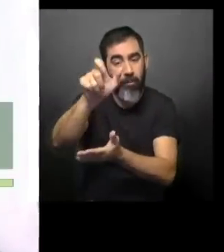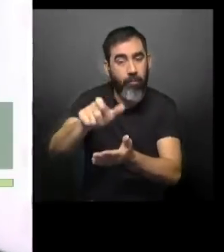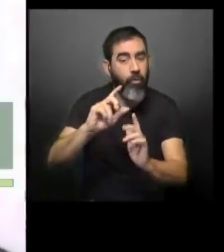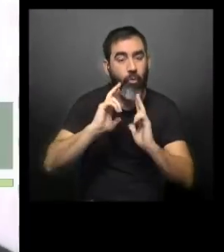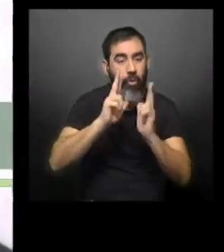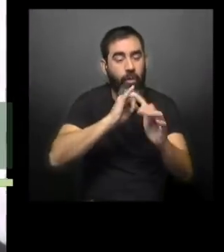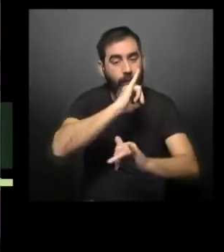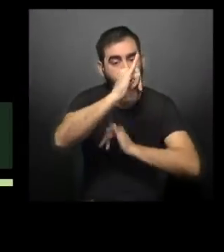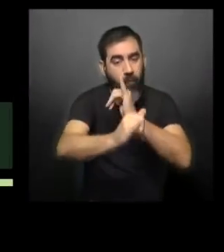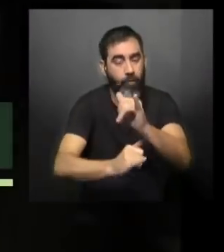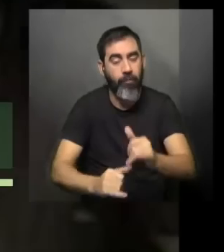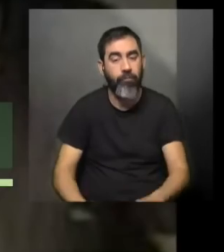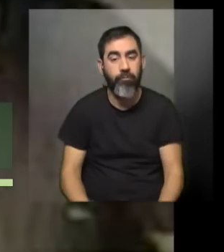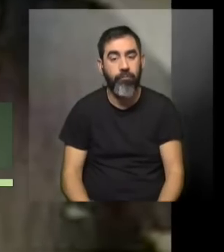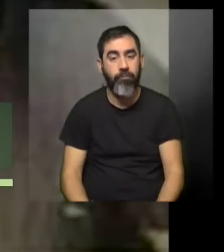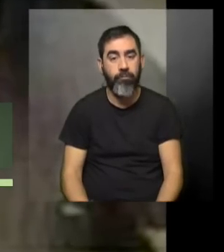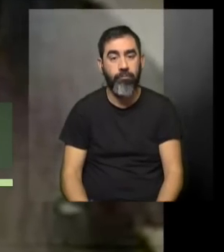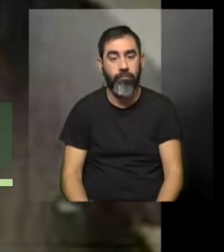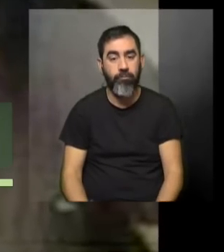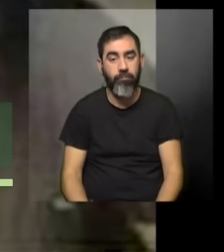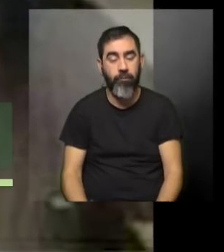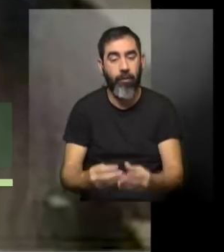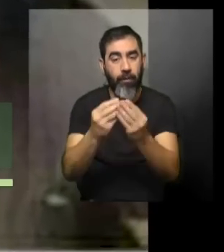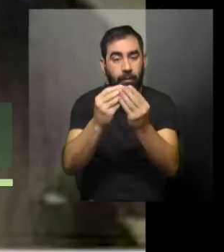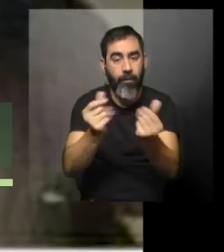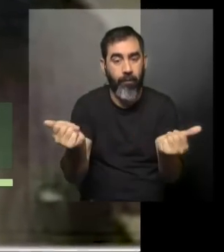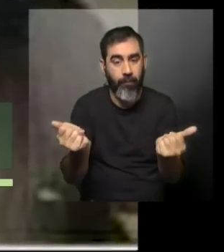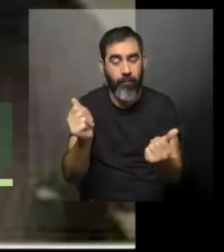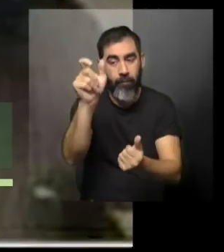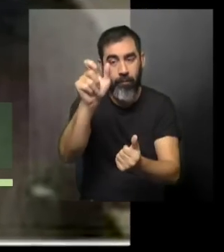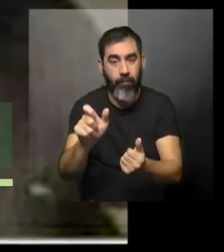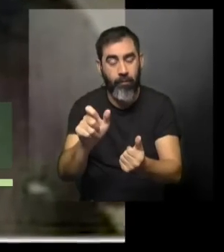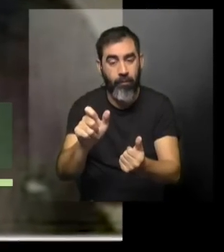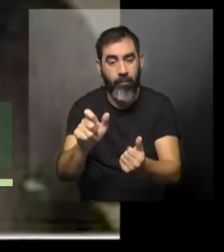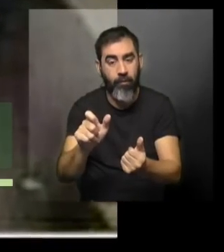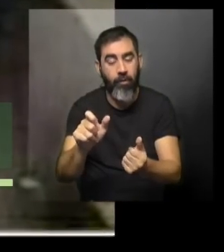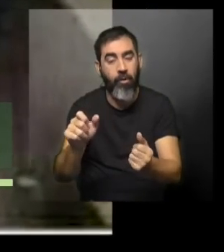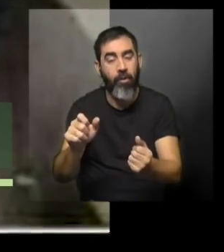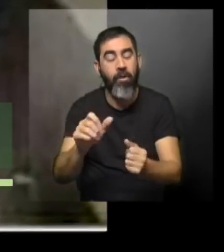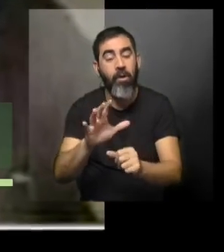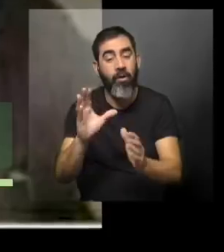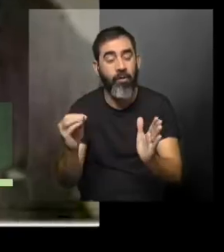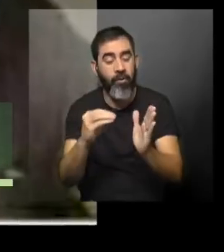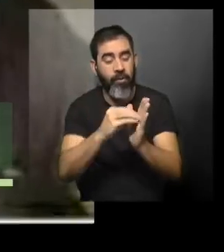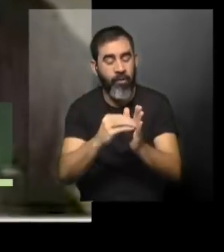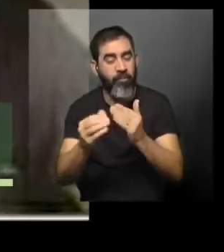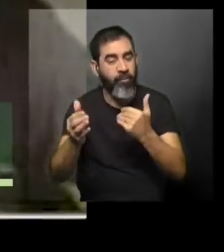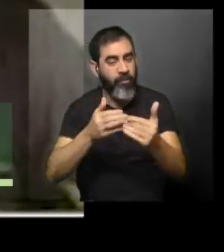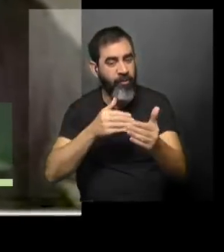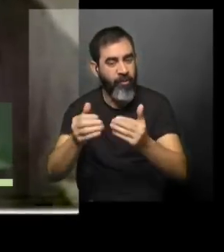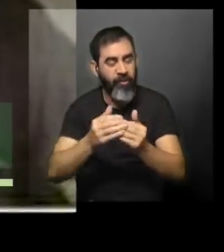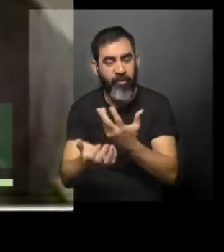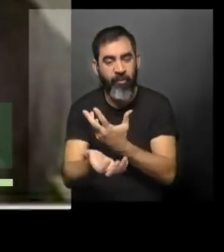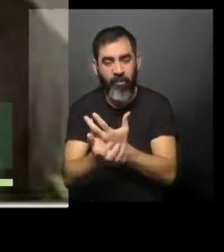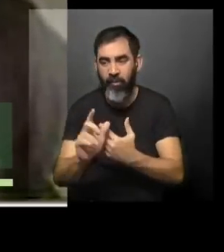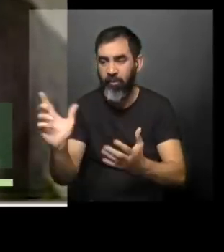proporcionaron información de su paradero la desaparición forzada si el texto aún cuando no se hallan los